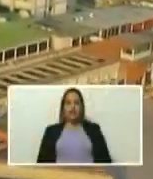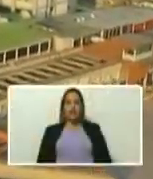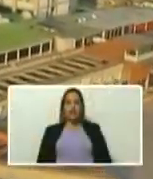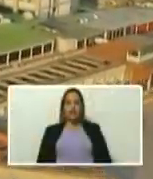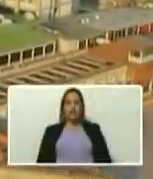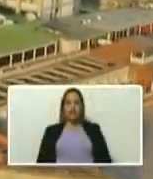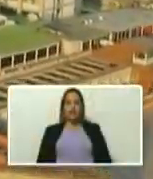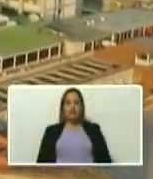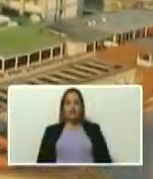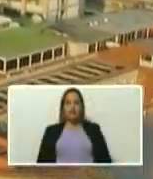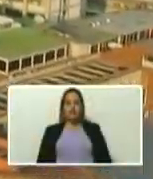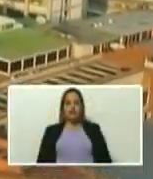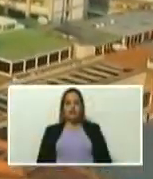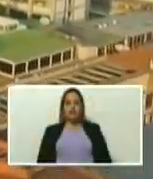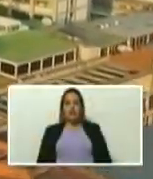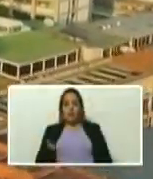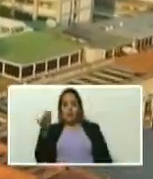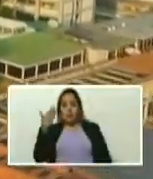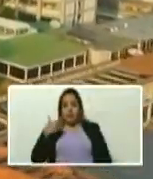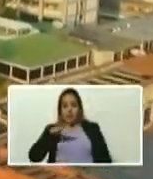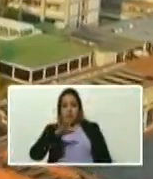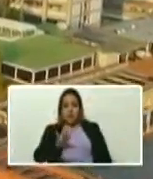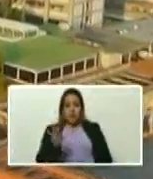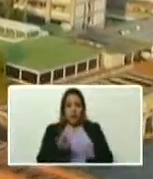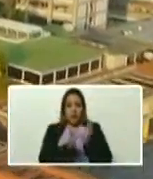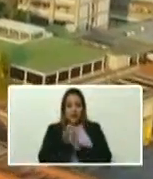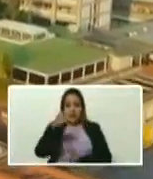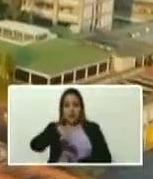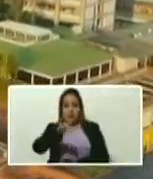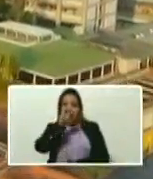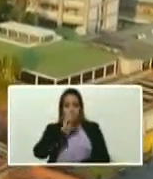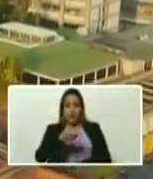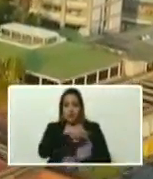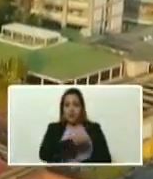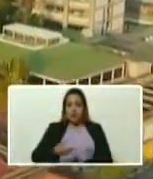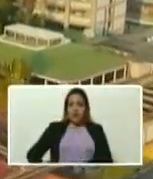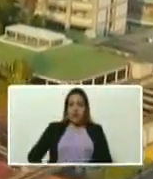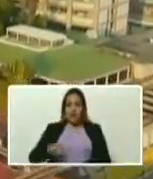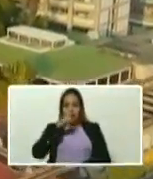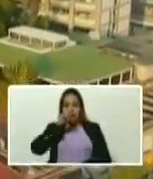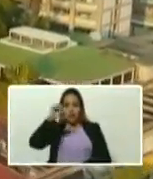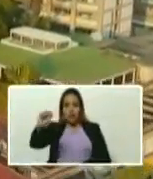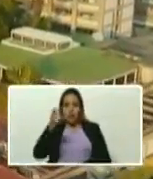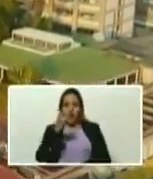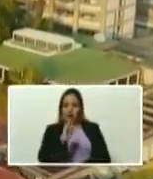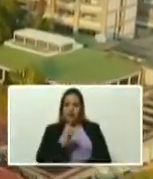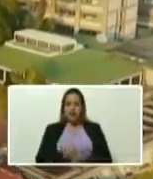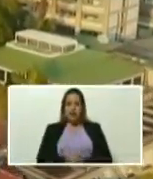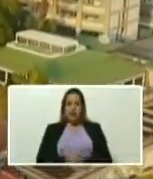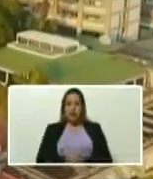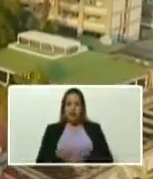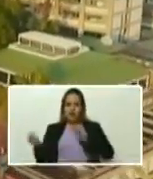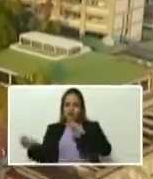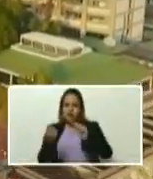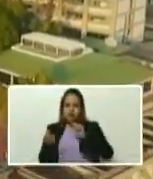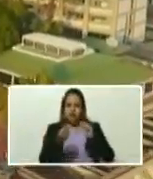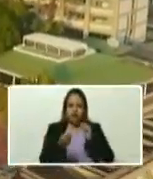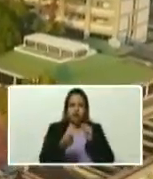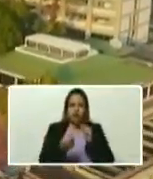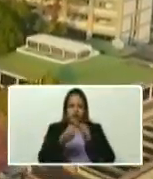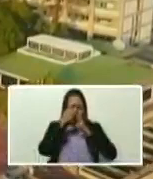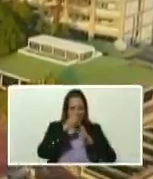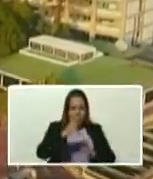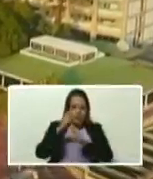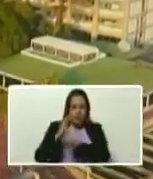las mismas. El pasado 5 de abril de este año, el presidente Nicolás Maduro sostuvo una conversación respetuosa